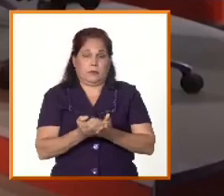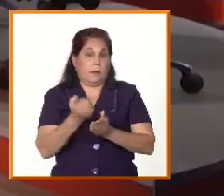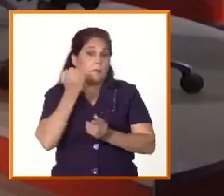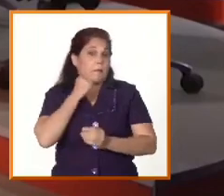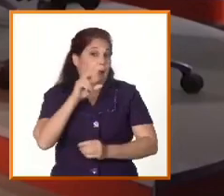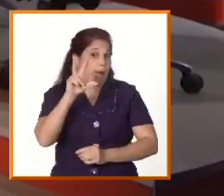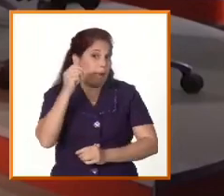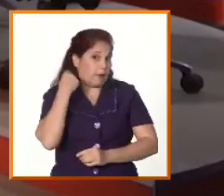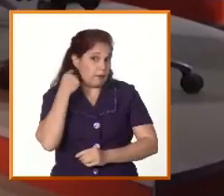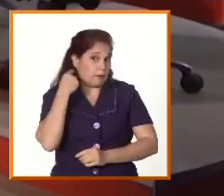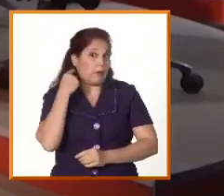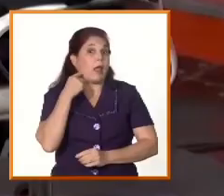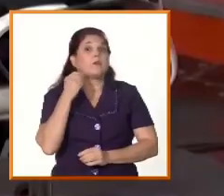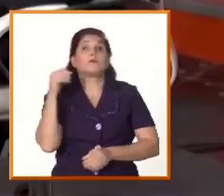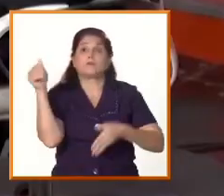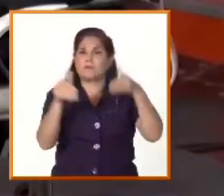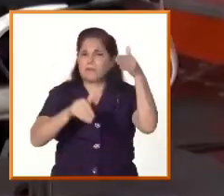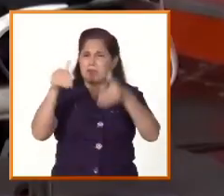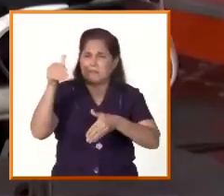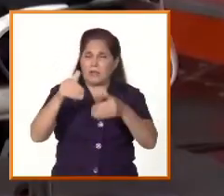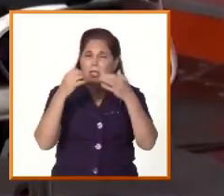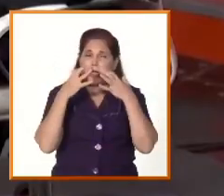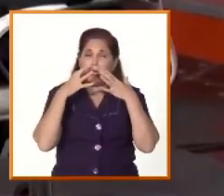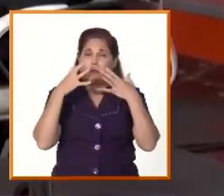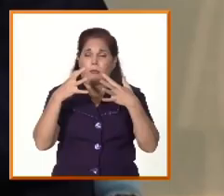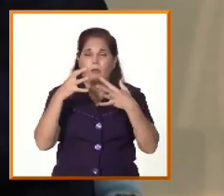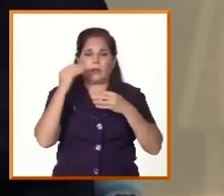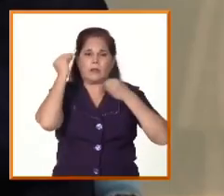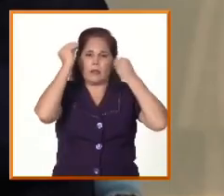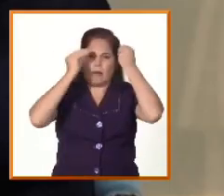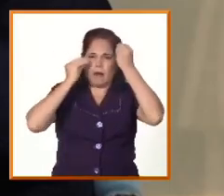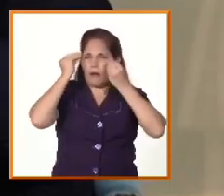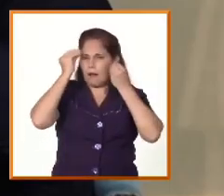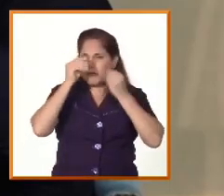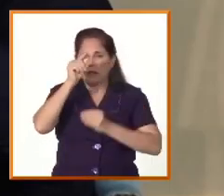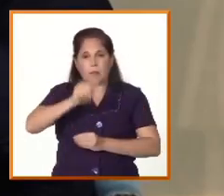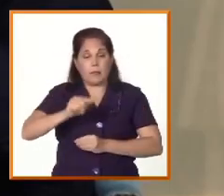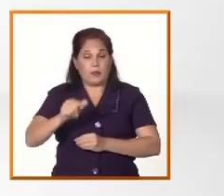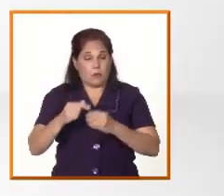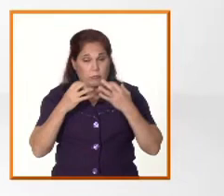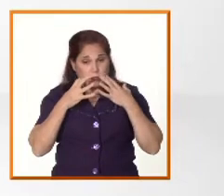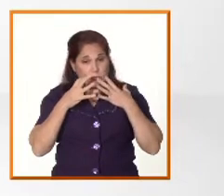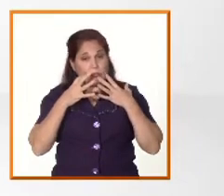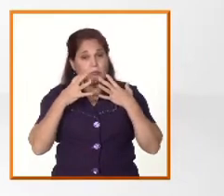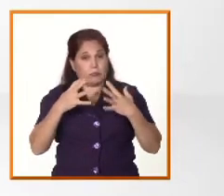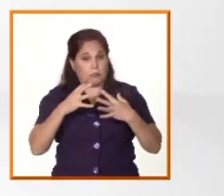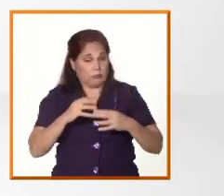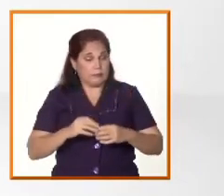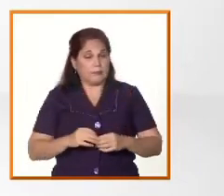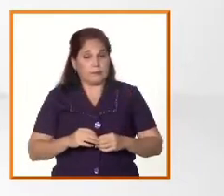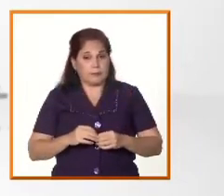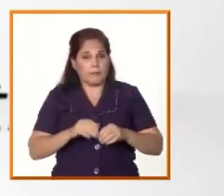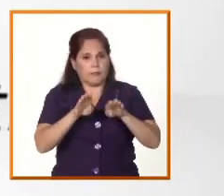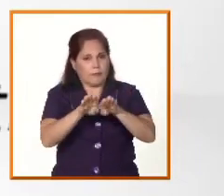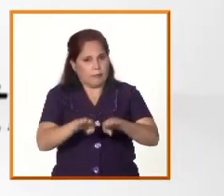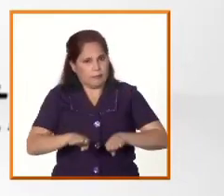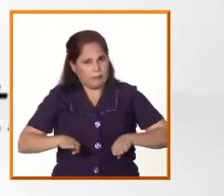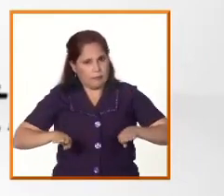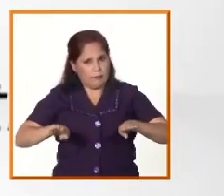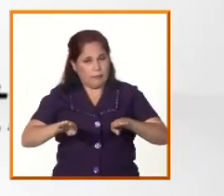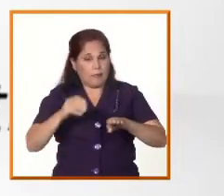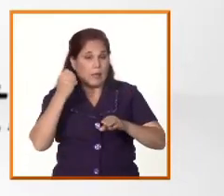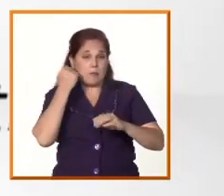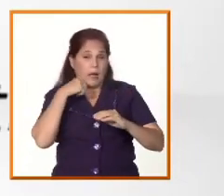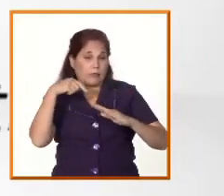de 20 años con la participación de reconocidos analistas y personalidades mesa redonda